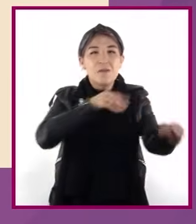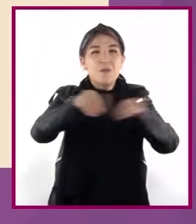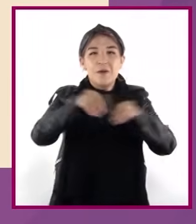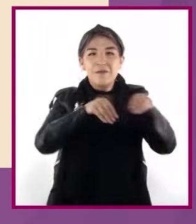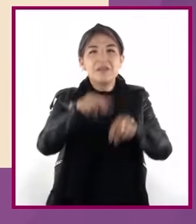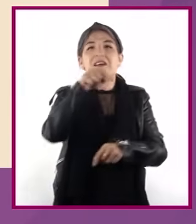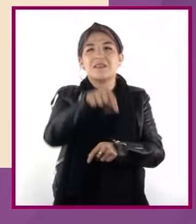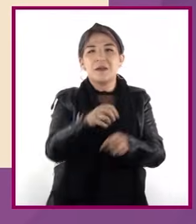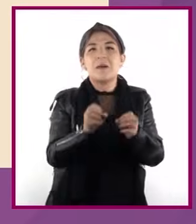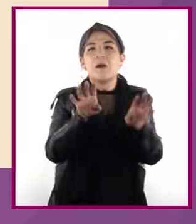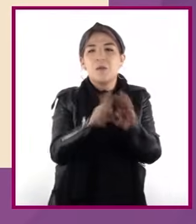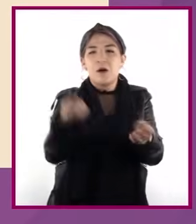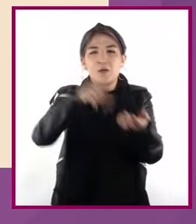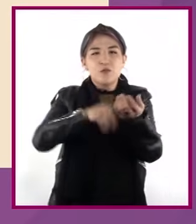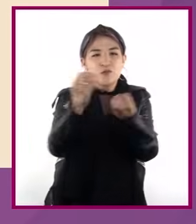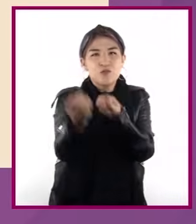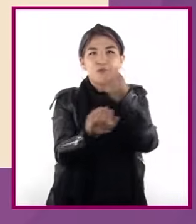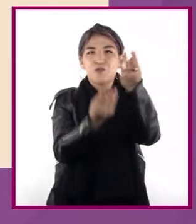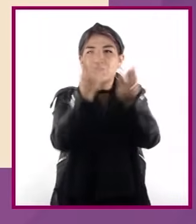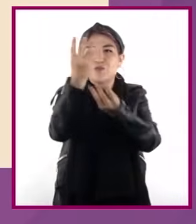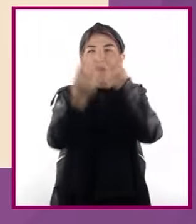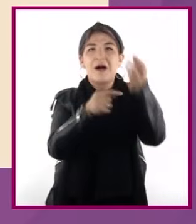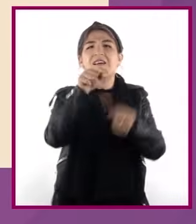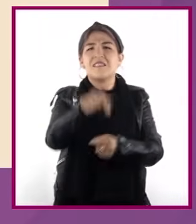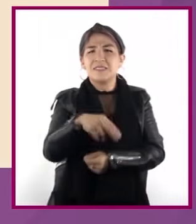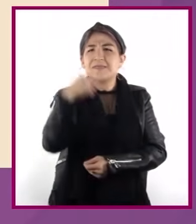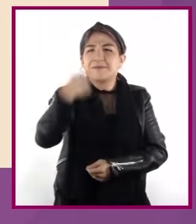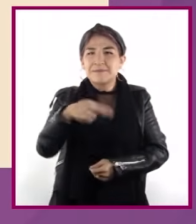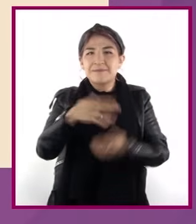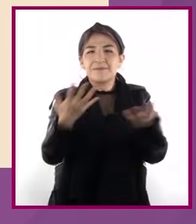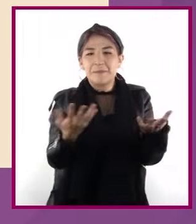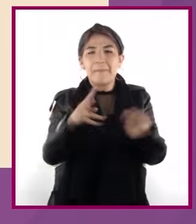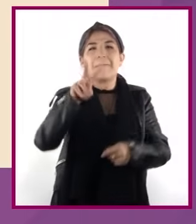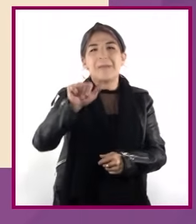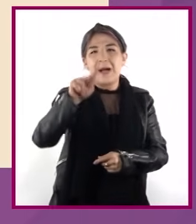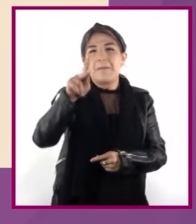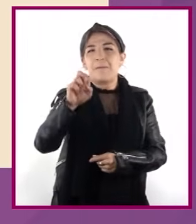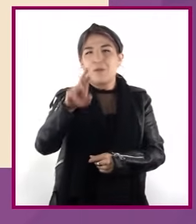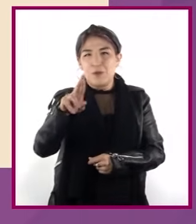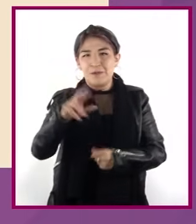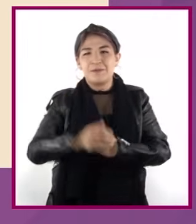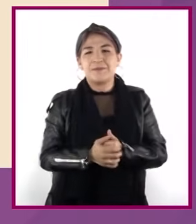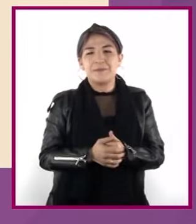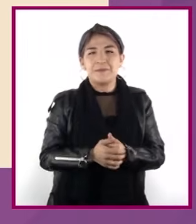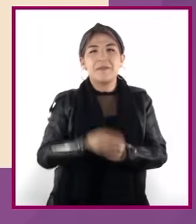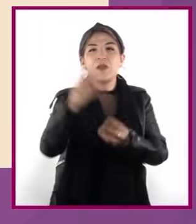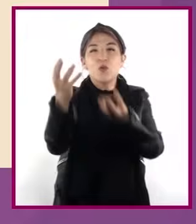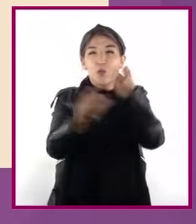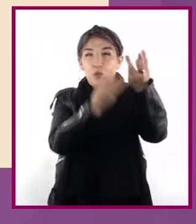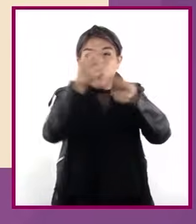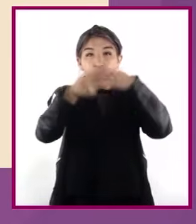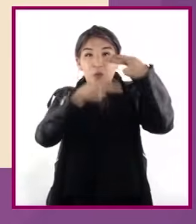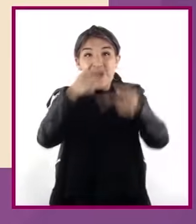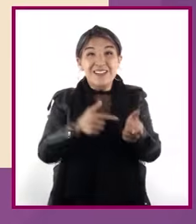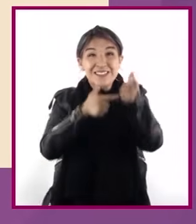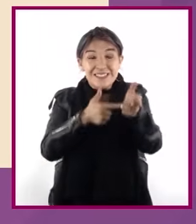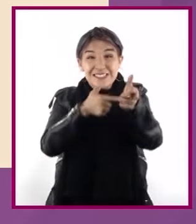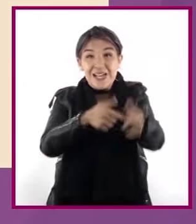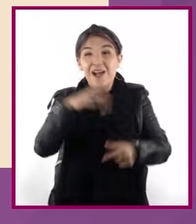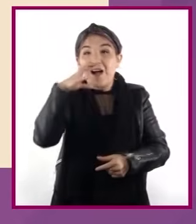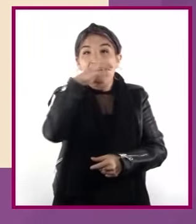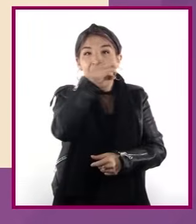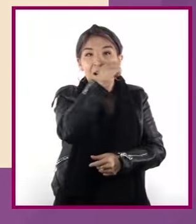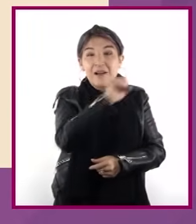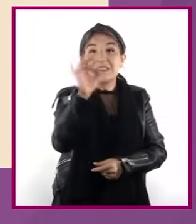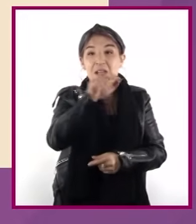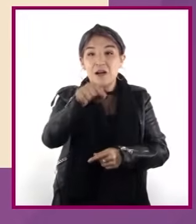pueden desprenderse del resto. A este proceso se le llama vaporización. Pero si se sigue calentando, incluso